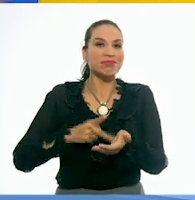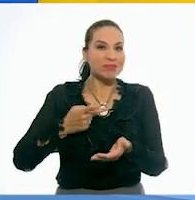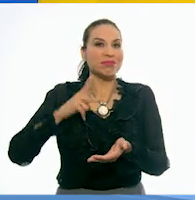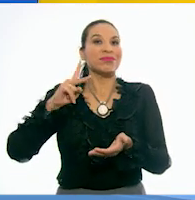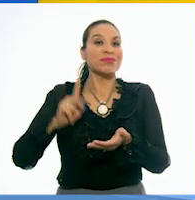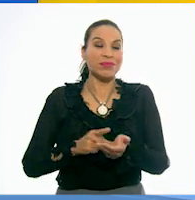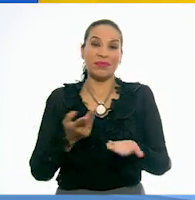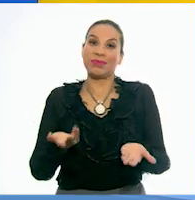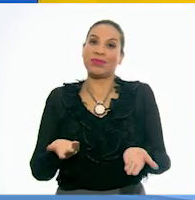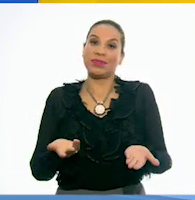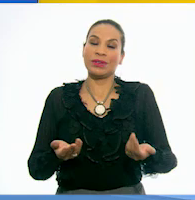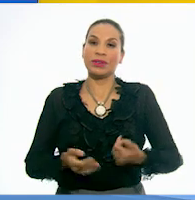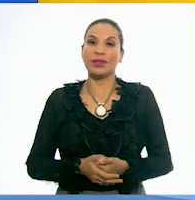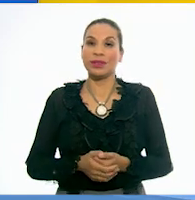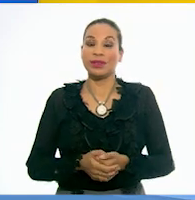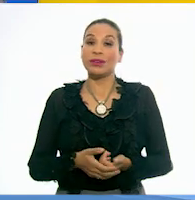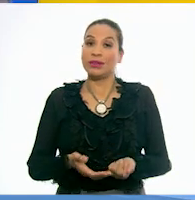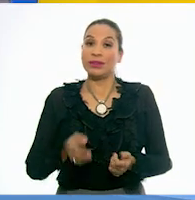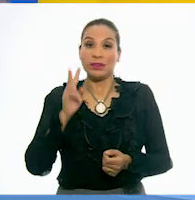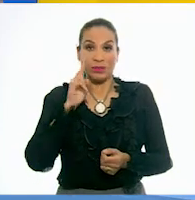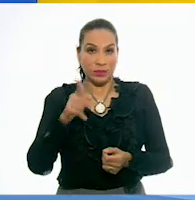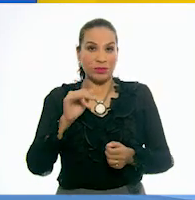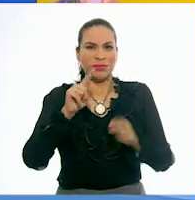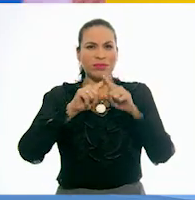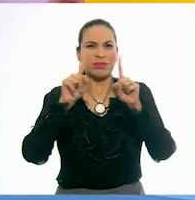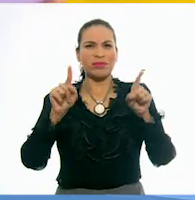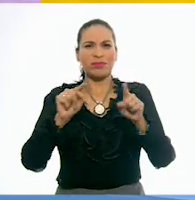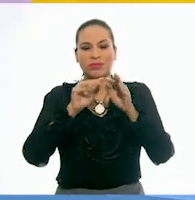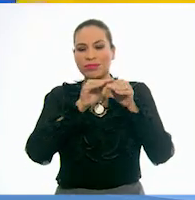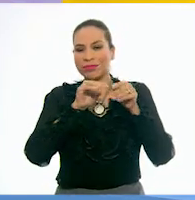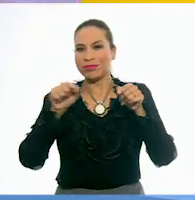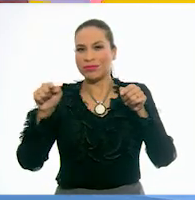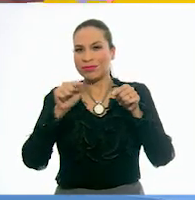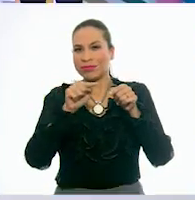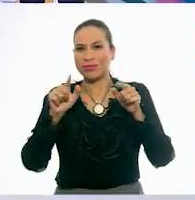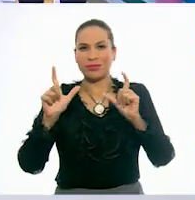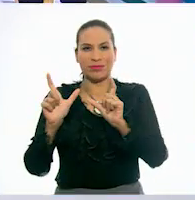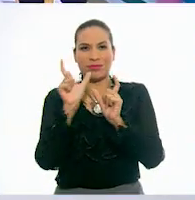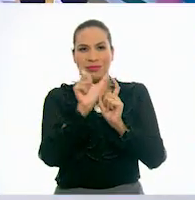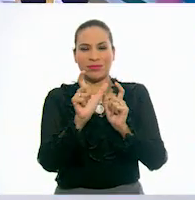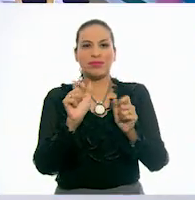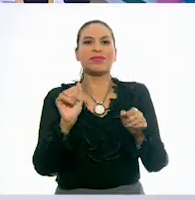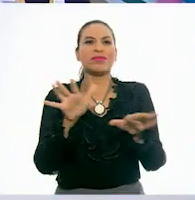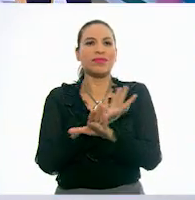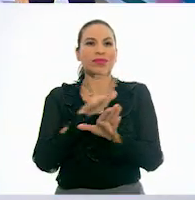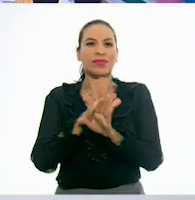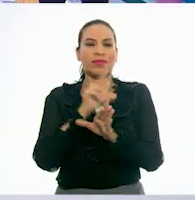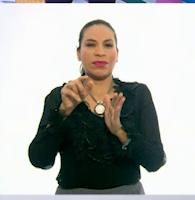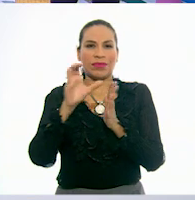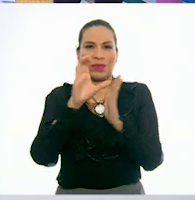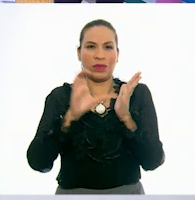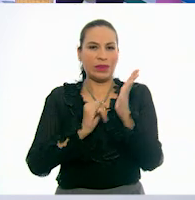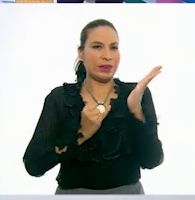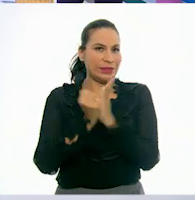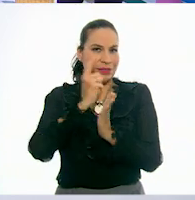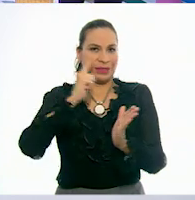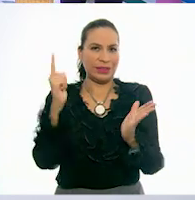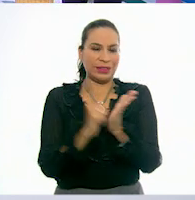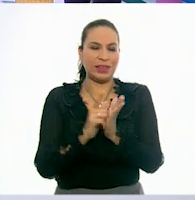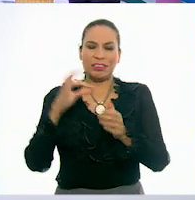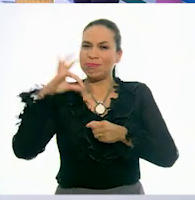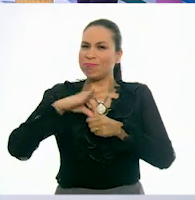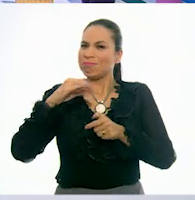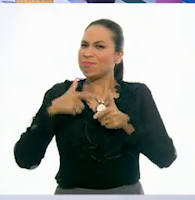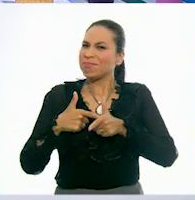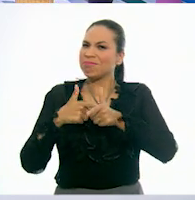otra vez. Jenny, ¿me ayudas a marcar en nuestra línea del tiempo la reforma constitucional con la que se hizo legal la reelección indefinida